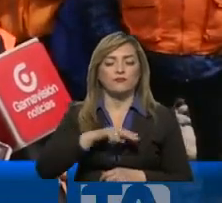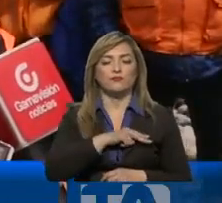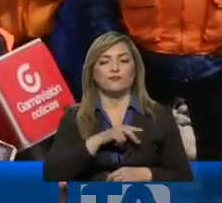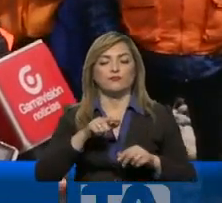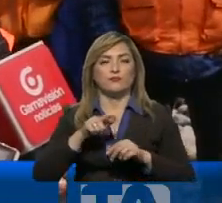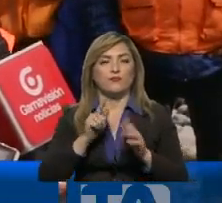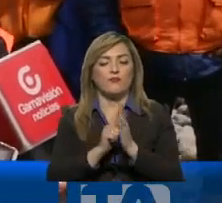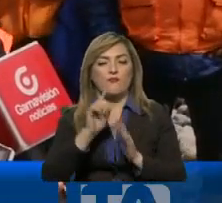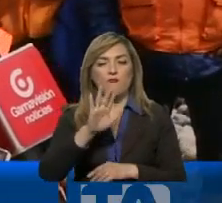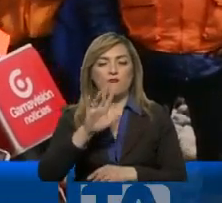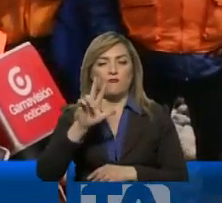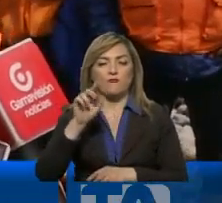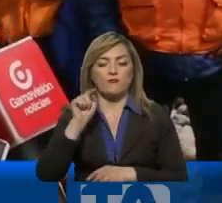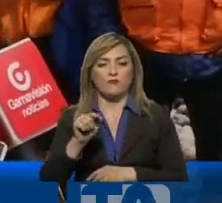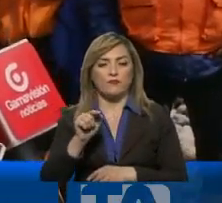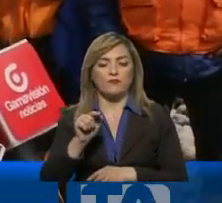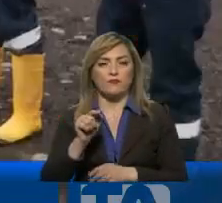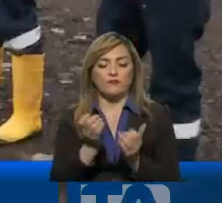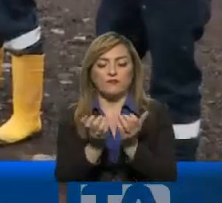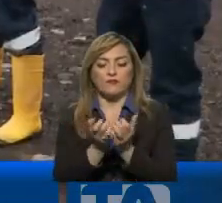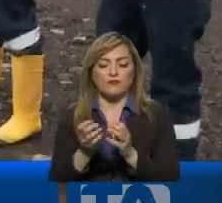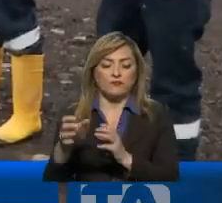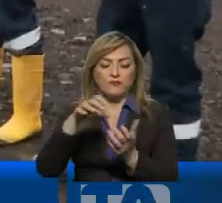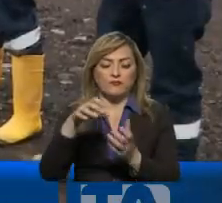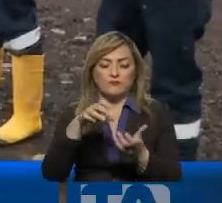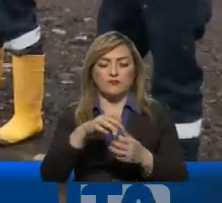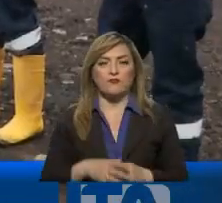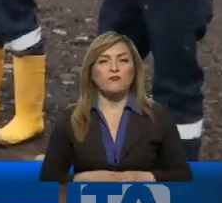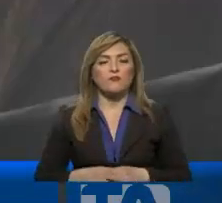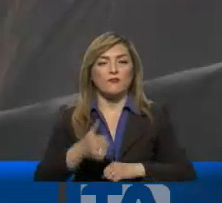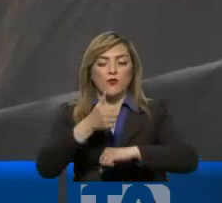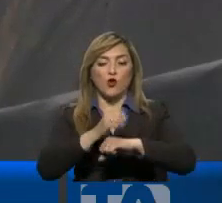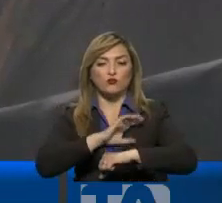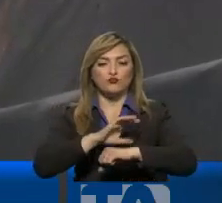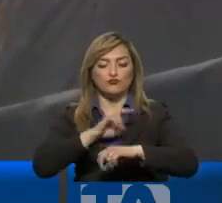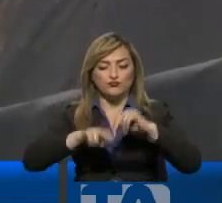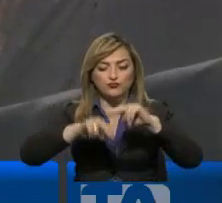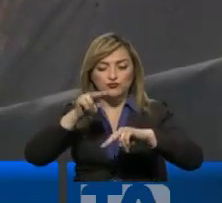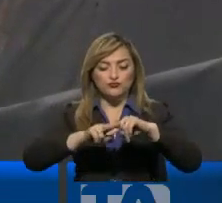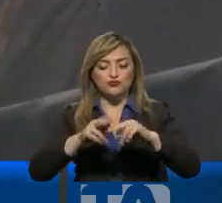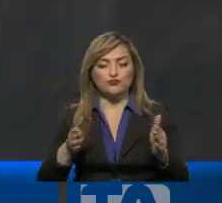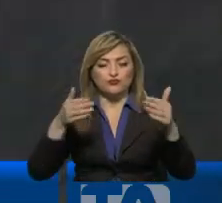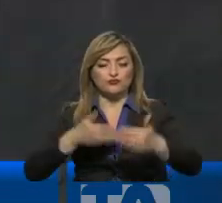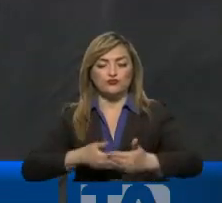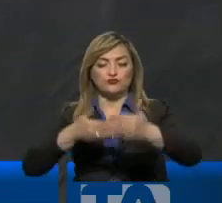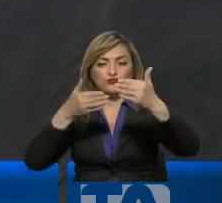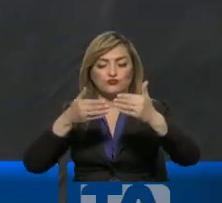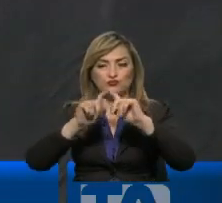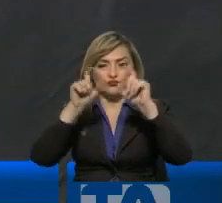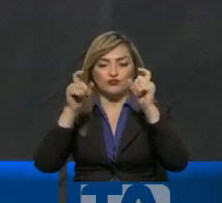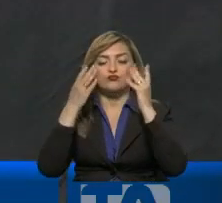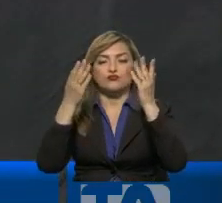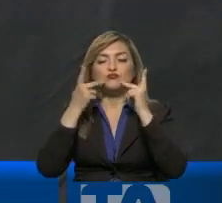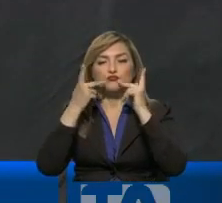depositar 533.000 toneladas de basura. Según las autoridades municipales, con la construcción del cubeto por parte de la empresa de